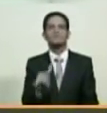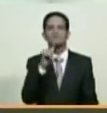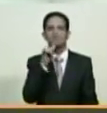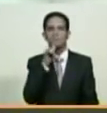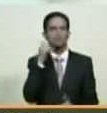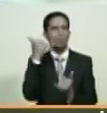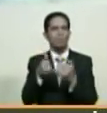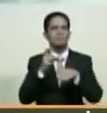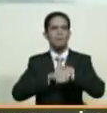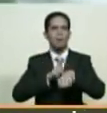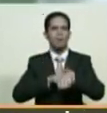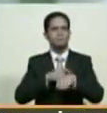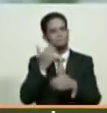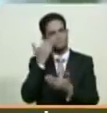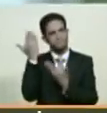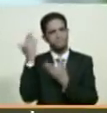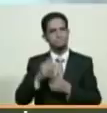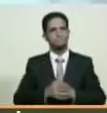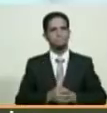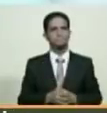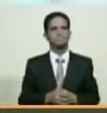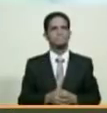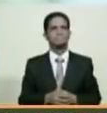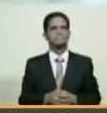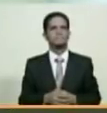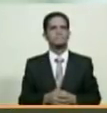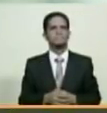último minuto. Asdrúbal, te escuchamos. Adelante.